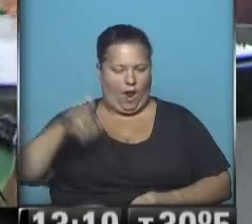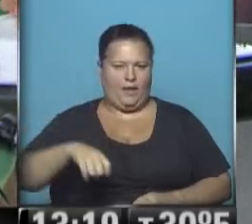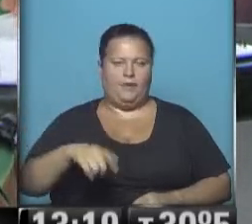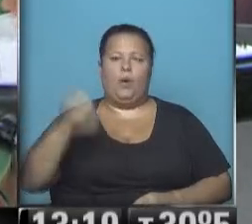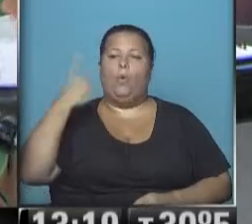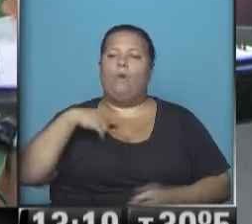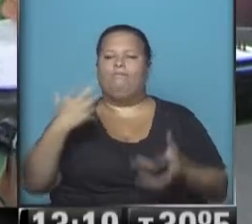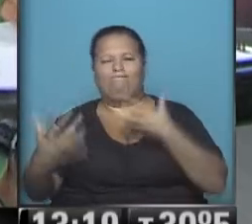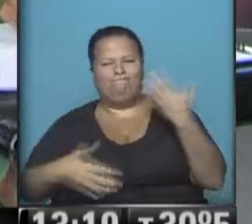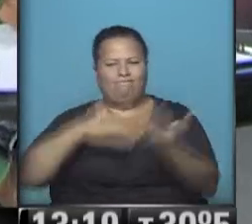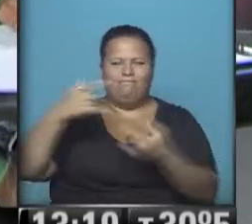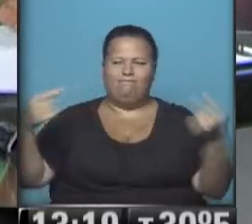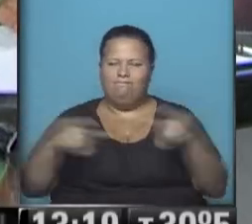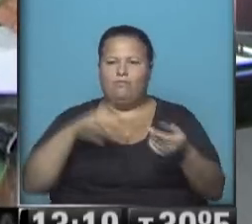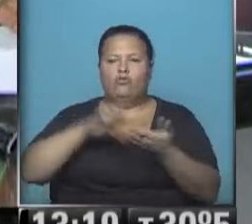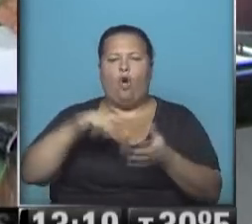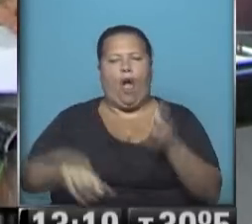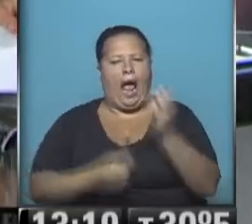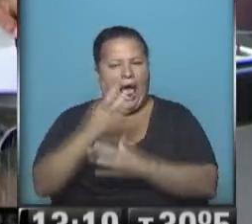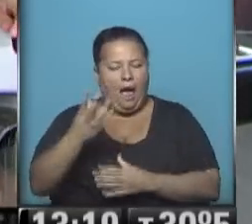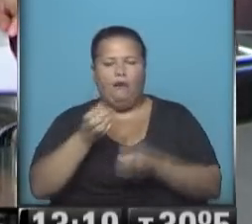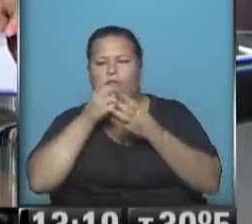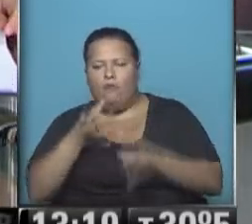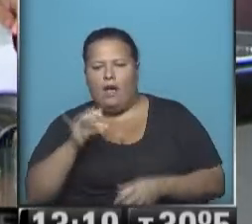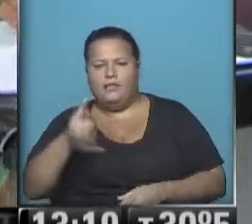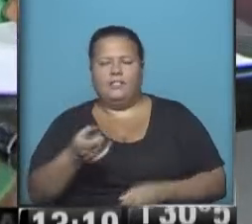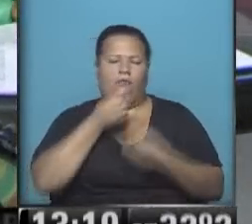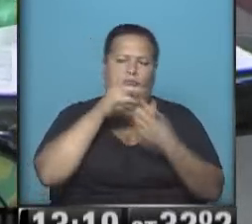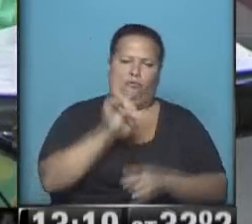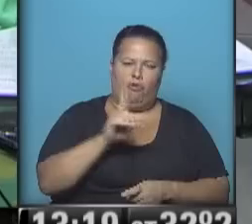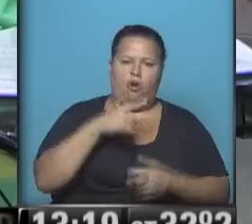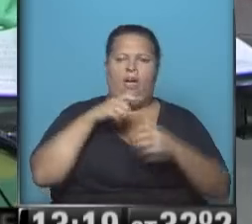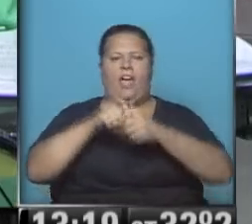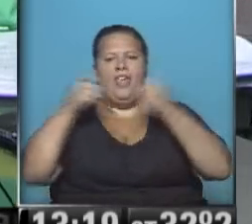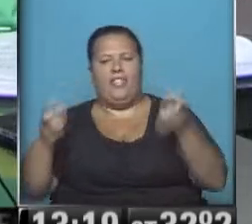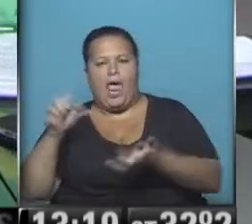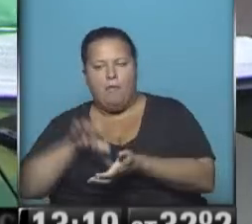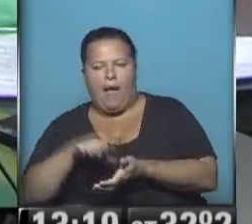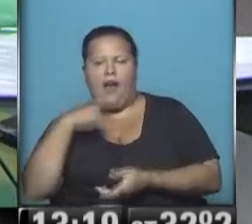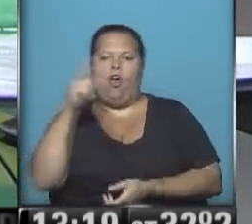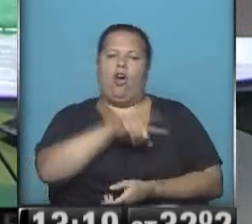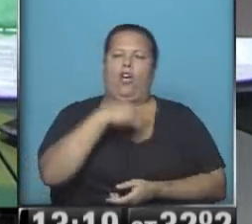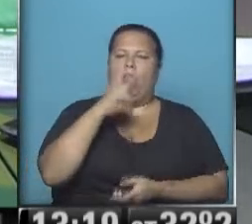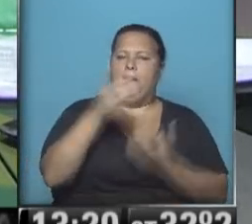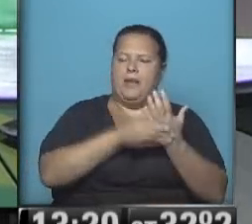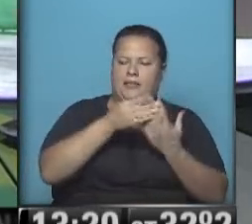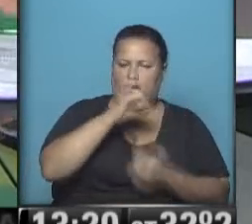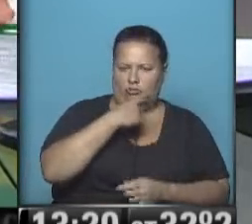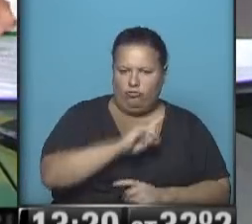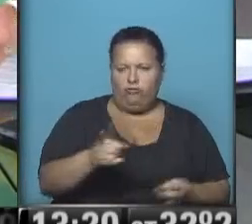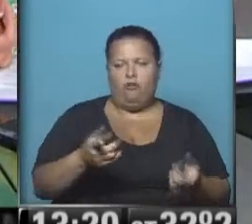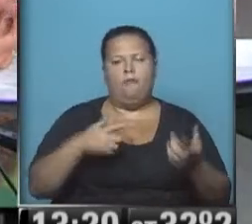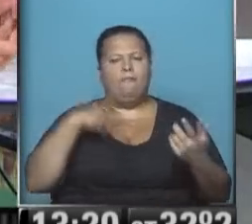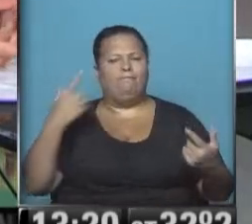s da su vuelta Emilio en la mañana de hoy que confesó que no confesó que apareció en el diario del país que lo desmiente el Ministerio del interior bueno